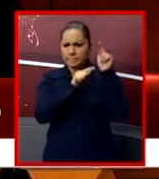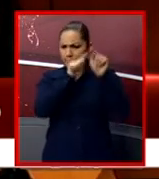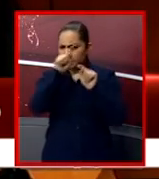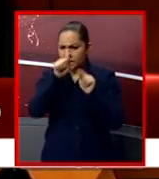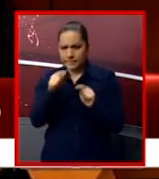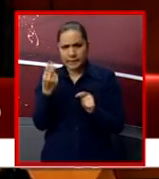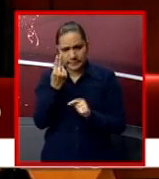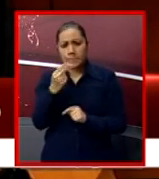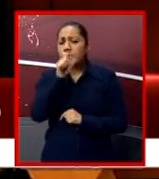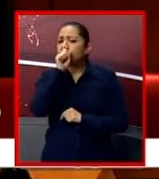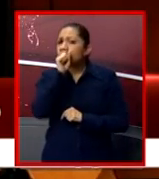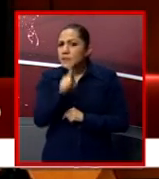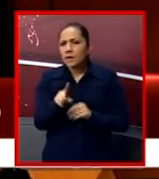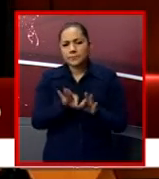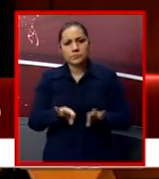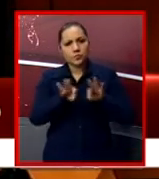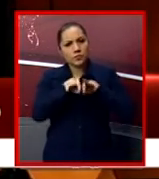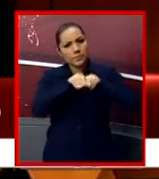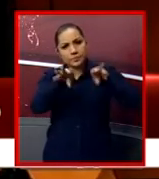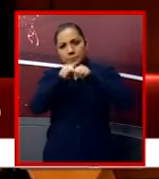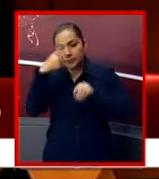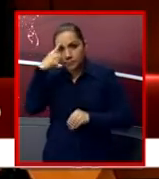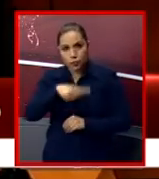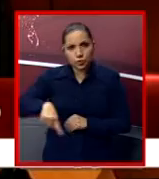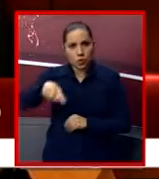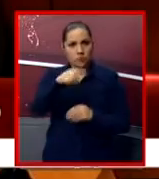de una cultura de la prevención.